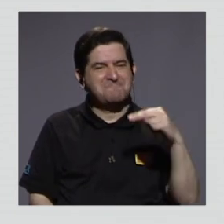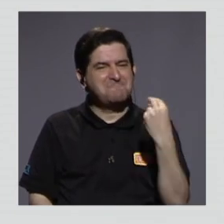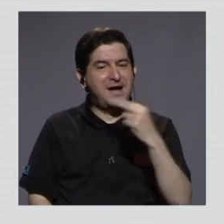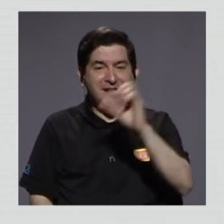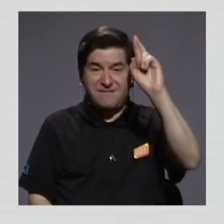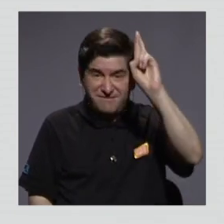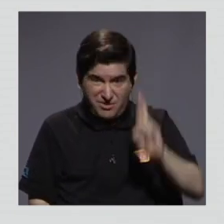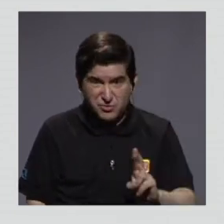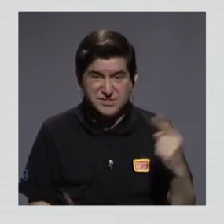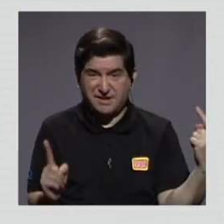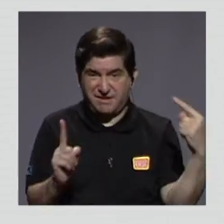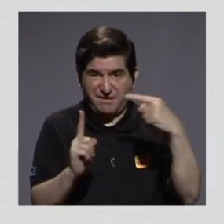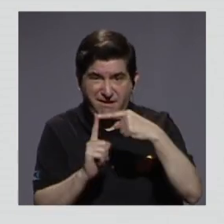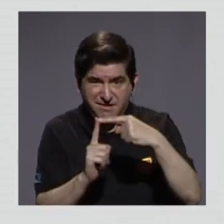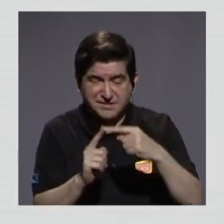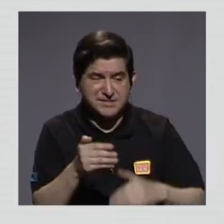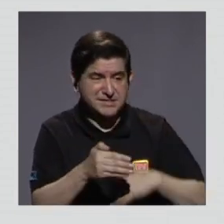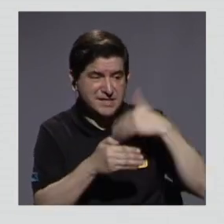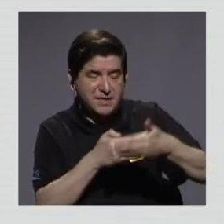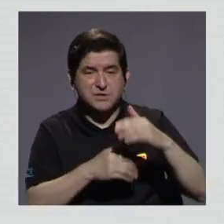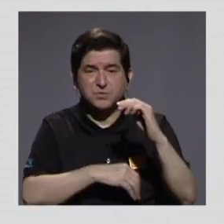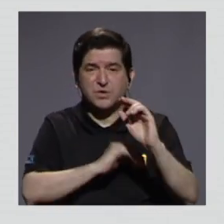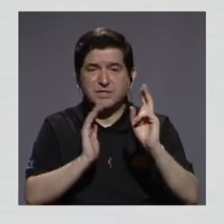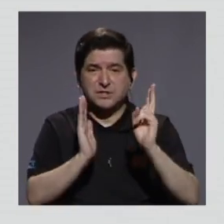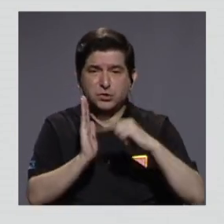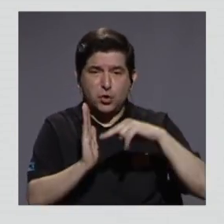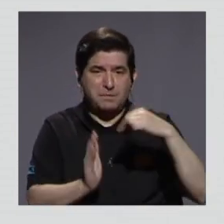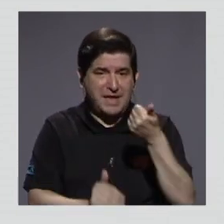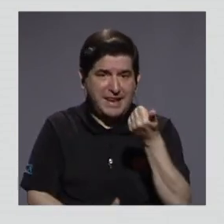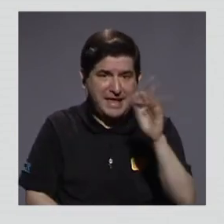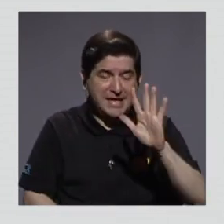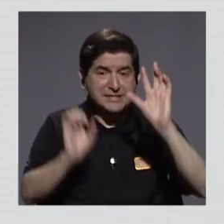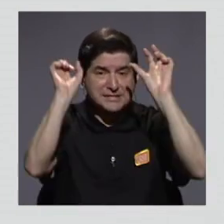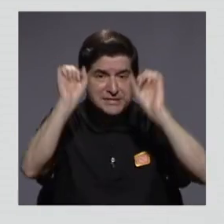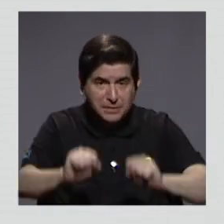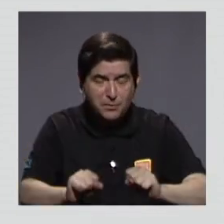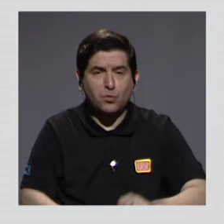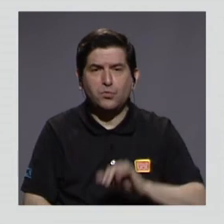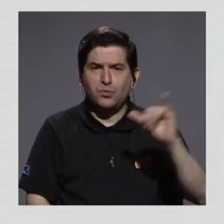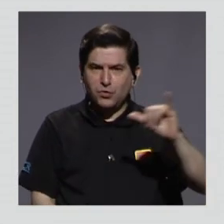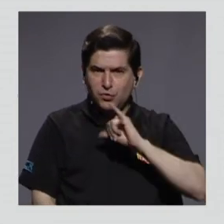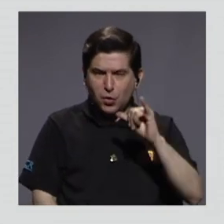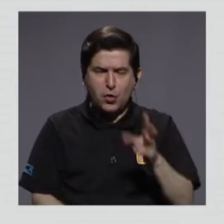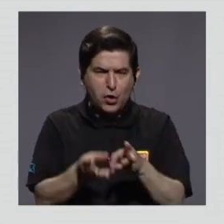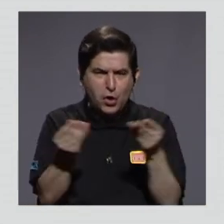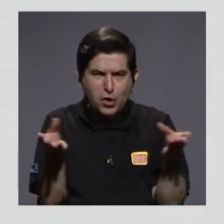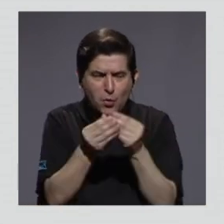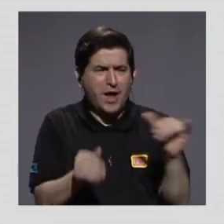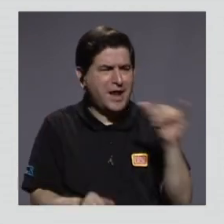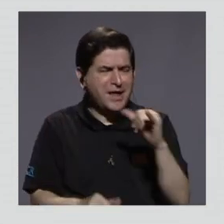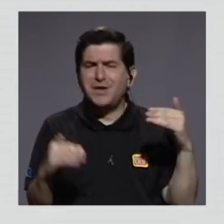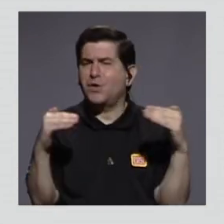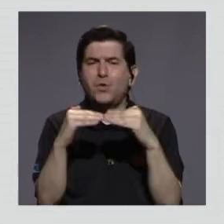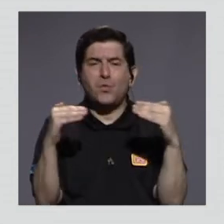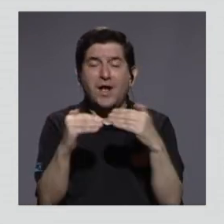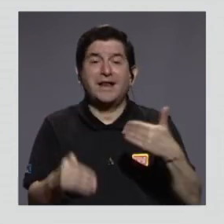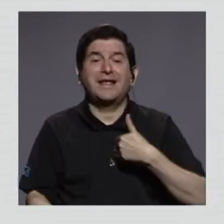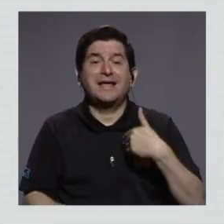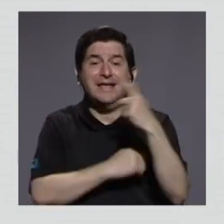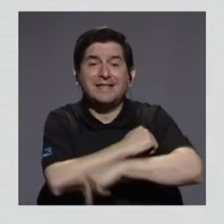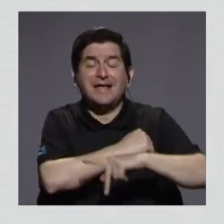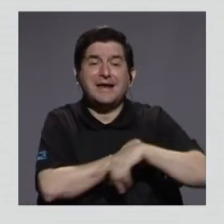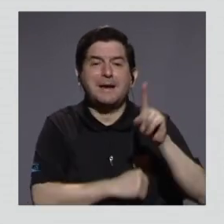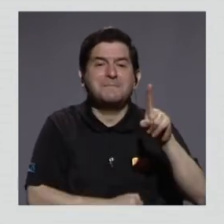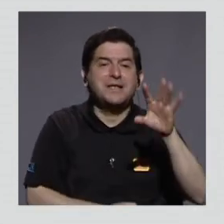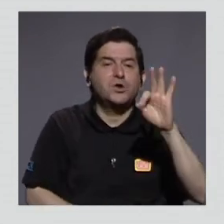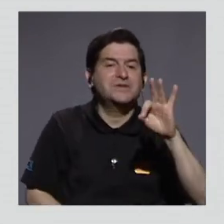hasta después del año 2015 logró alcanzar la misma productividad el mismo nivel de productividad que tenía el país en